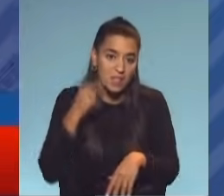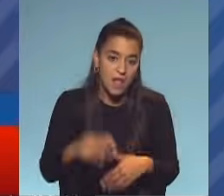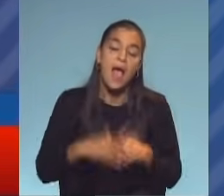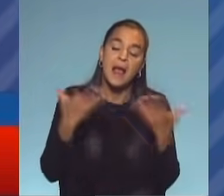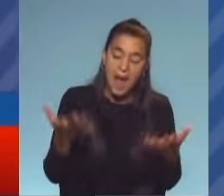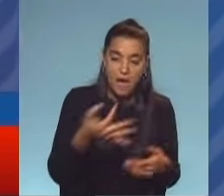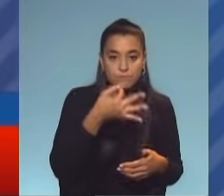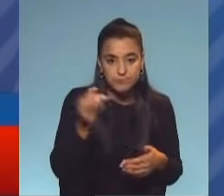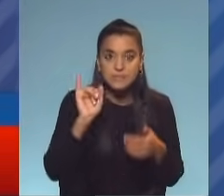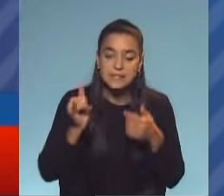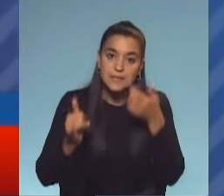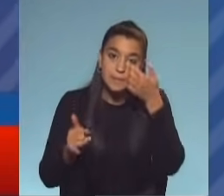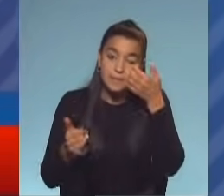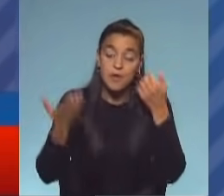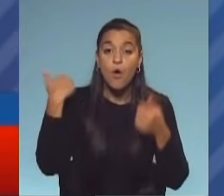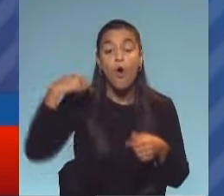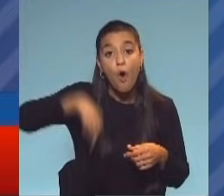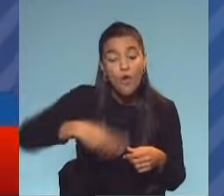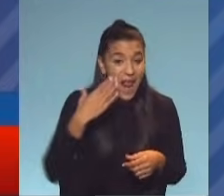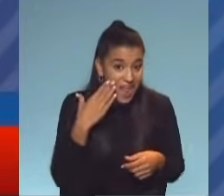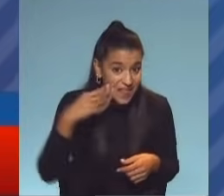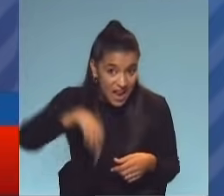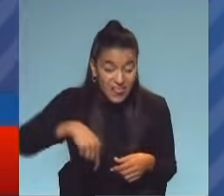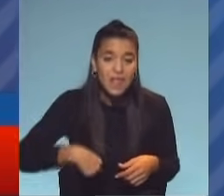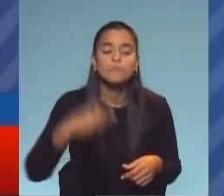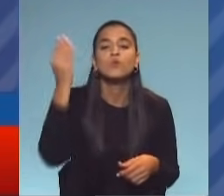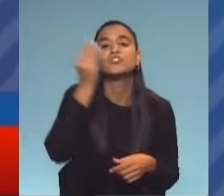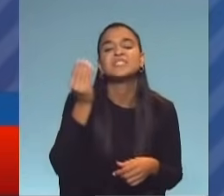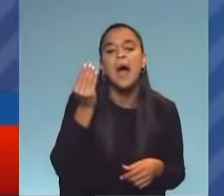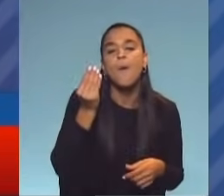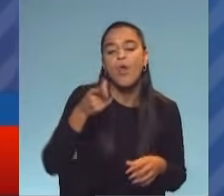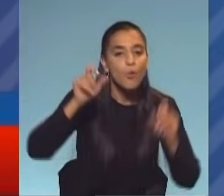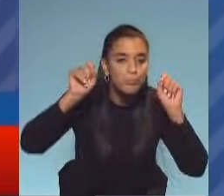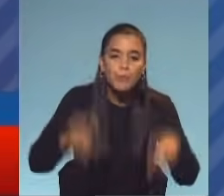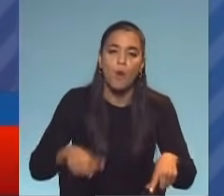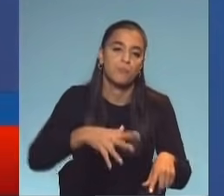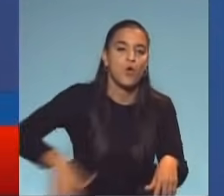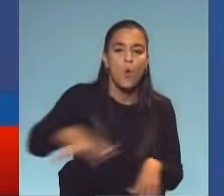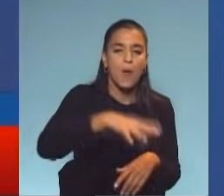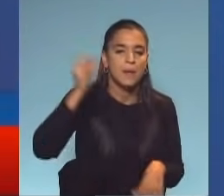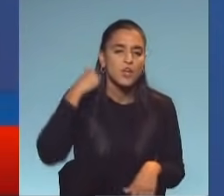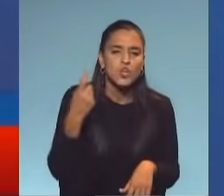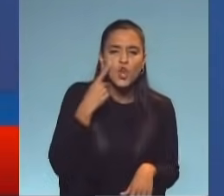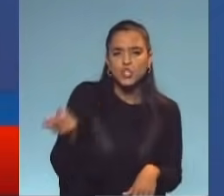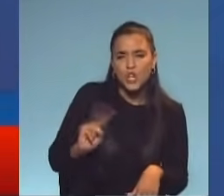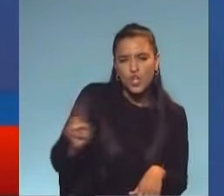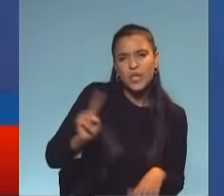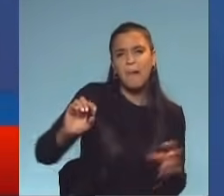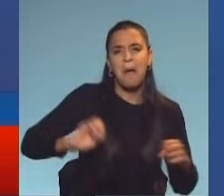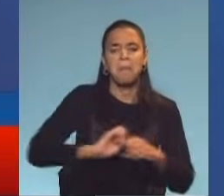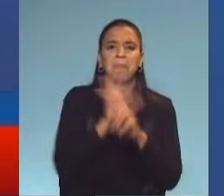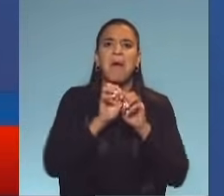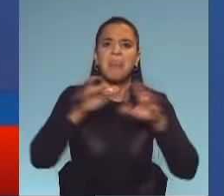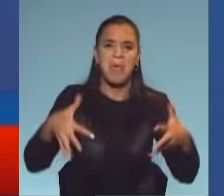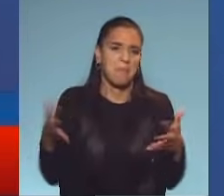Sí, claro, decíamos, hoy a la tarde era un sábado típico, no se notaba que estábamos en el medio de una pandemia y no